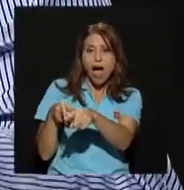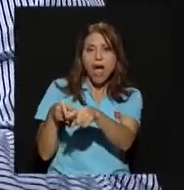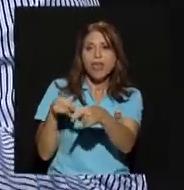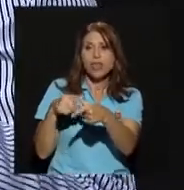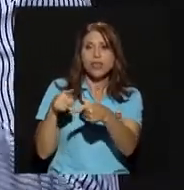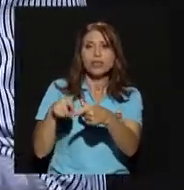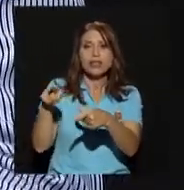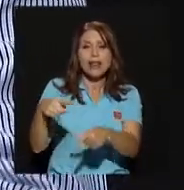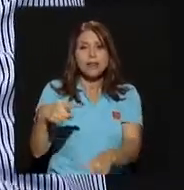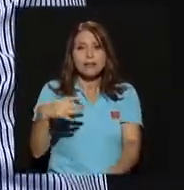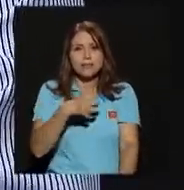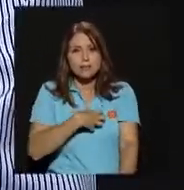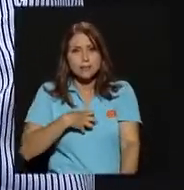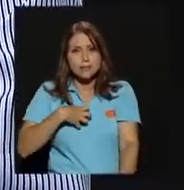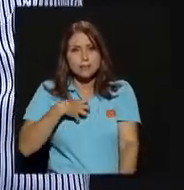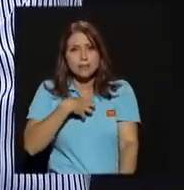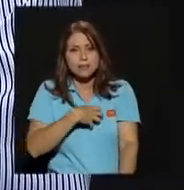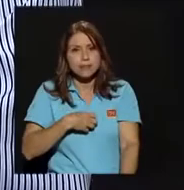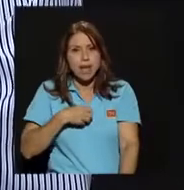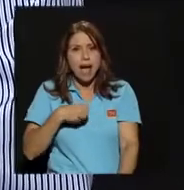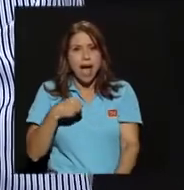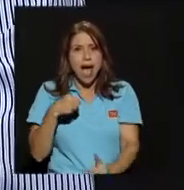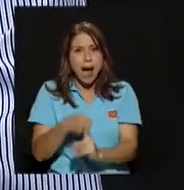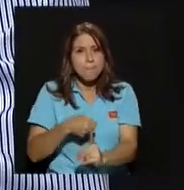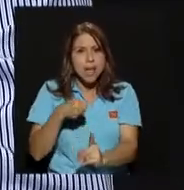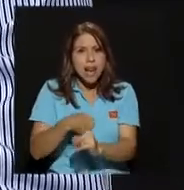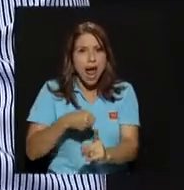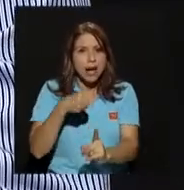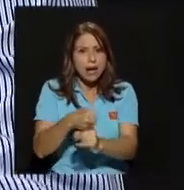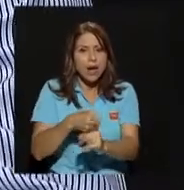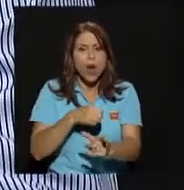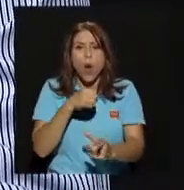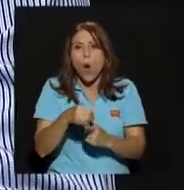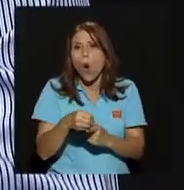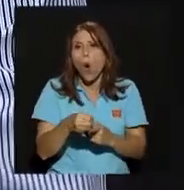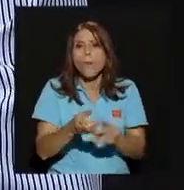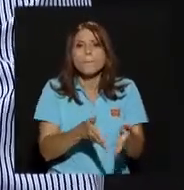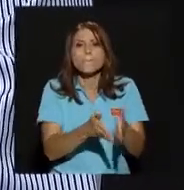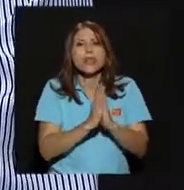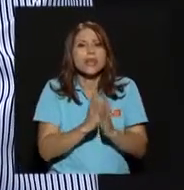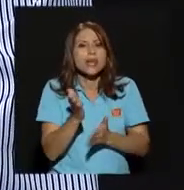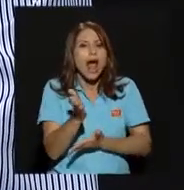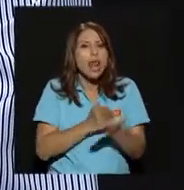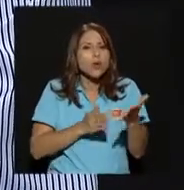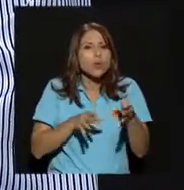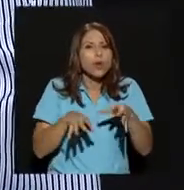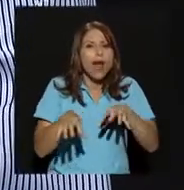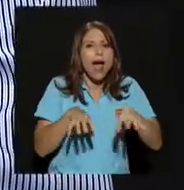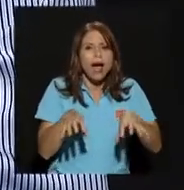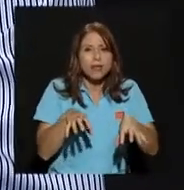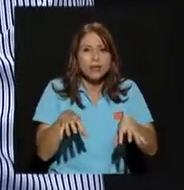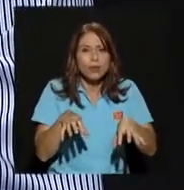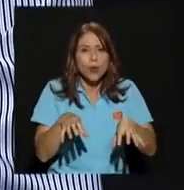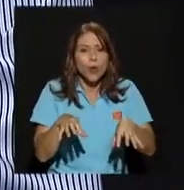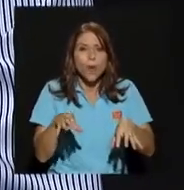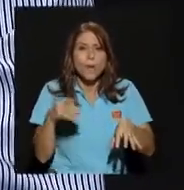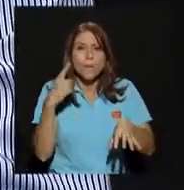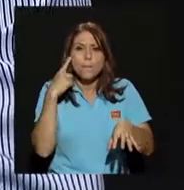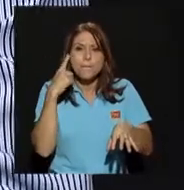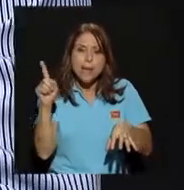apelar o va a pedir alguna actividad o algún acto en el cual se